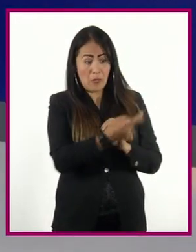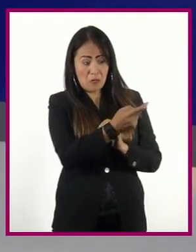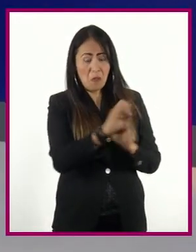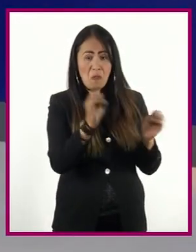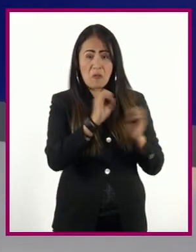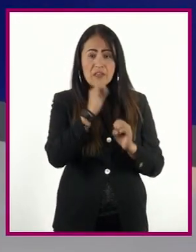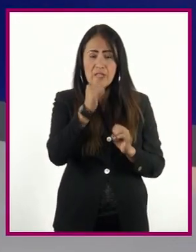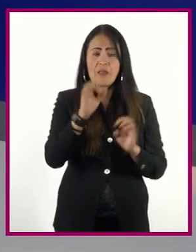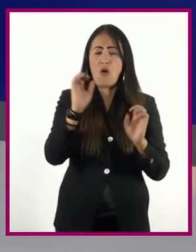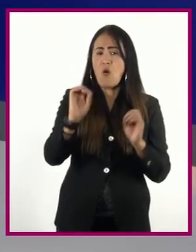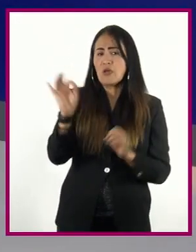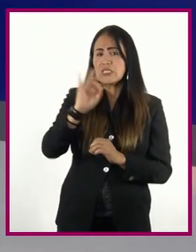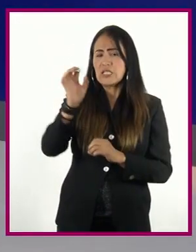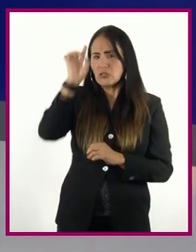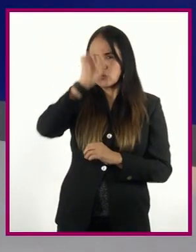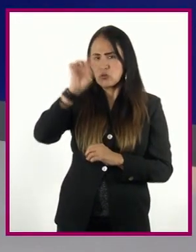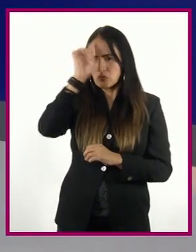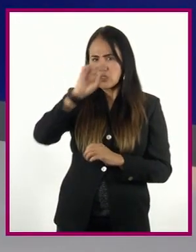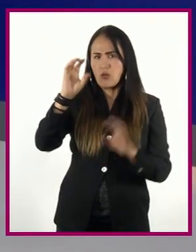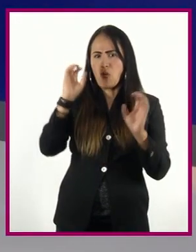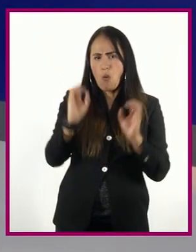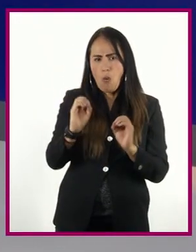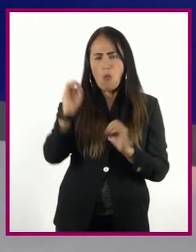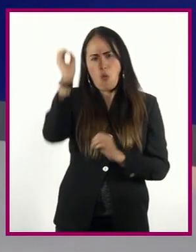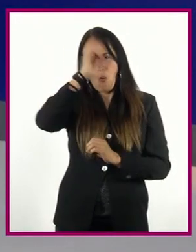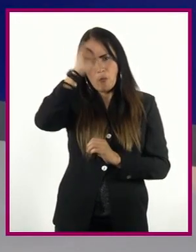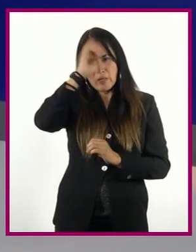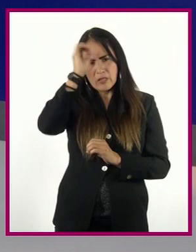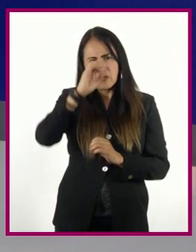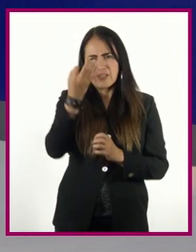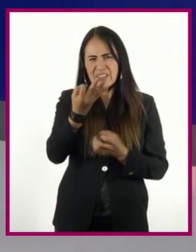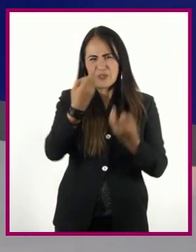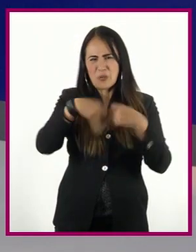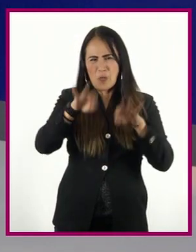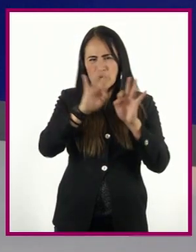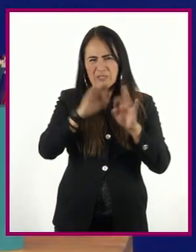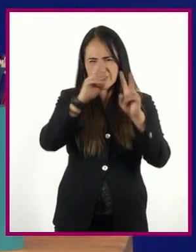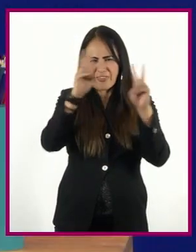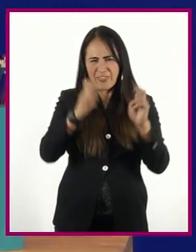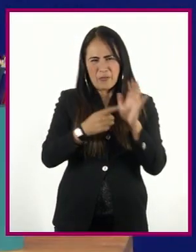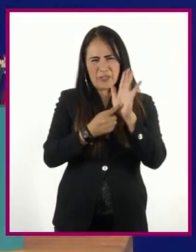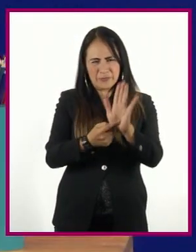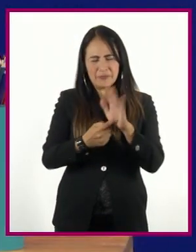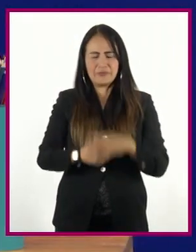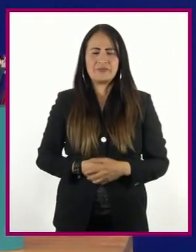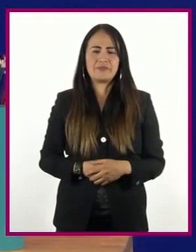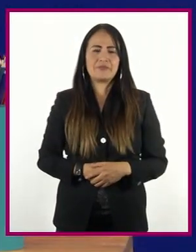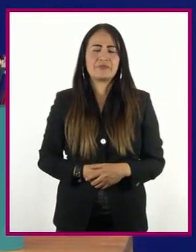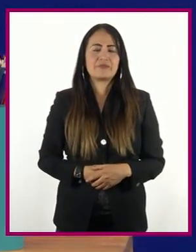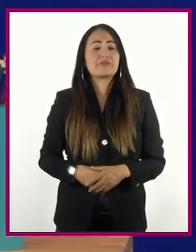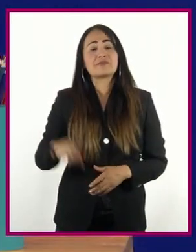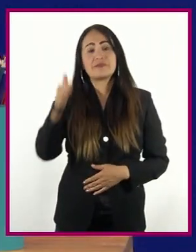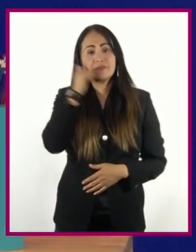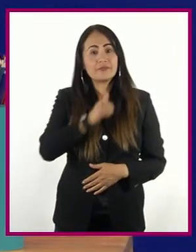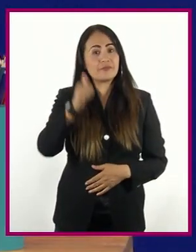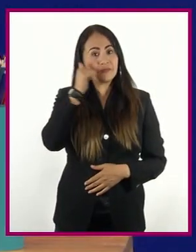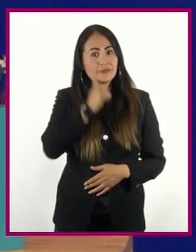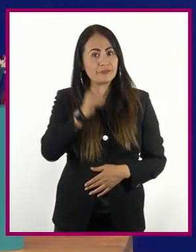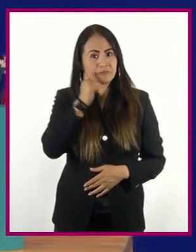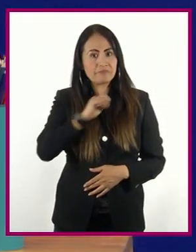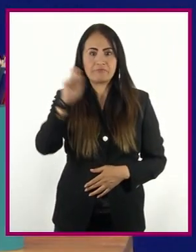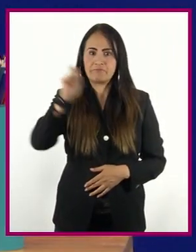un consejo o una opinión que será de gran importancia para el tema tratado. No hay que olvidar siempre mantener una